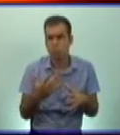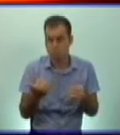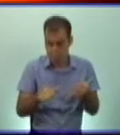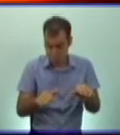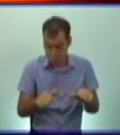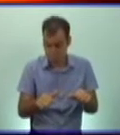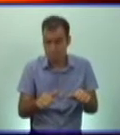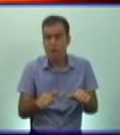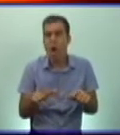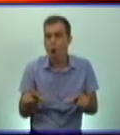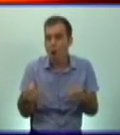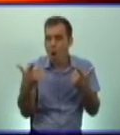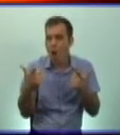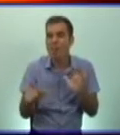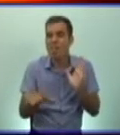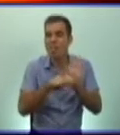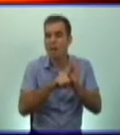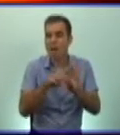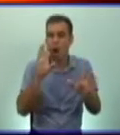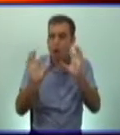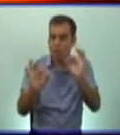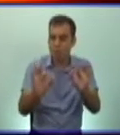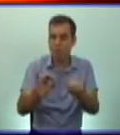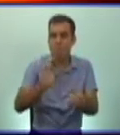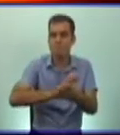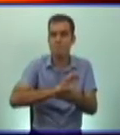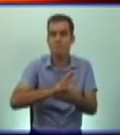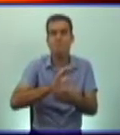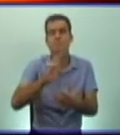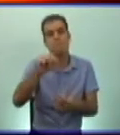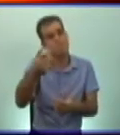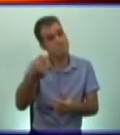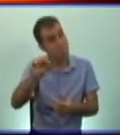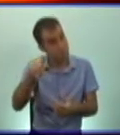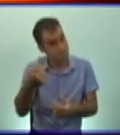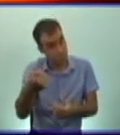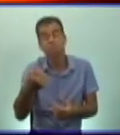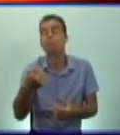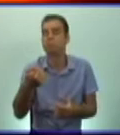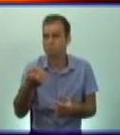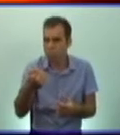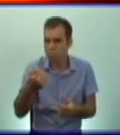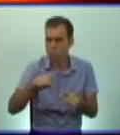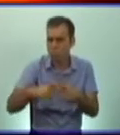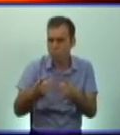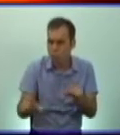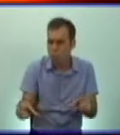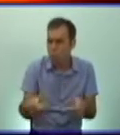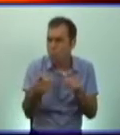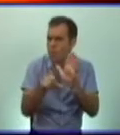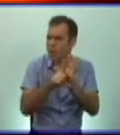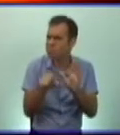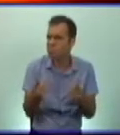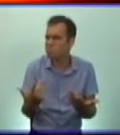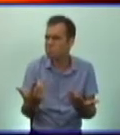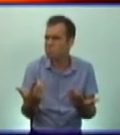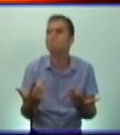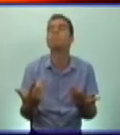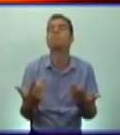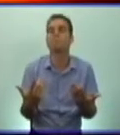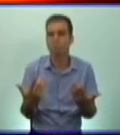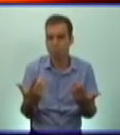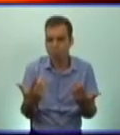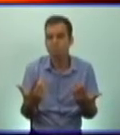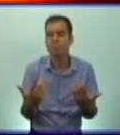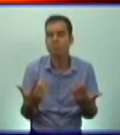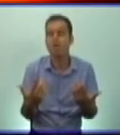cumple la ley de conservación de la masa. ¿Y por qué se cumple la ley de conservación de la masa? ¿Recuerdan?